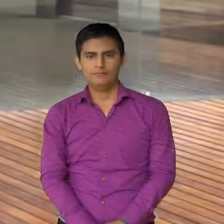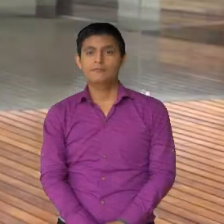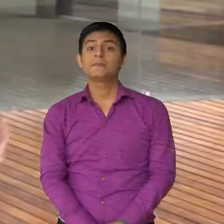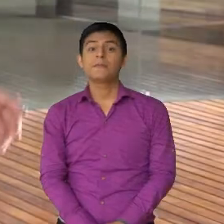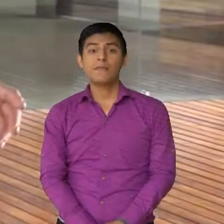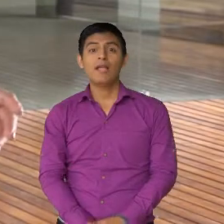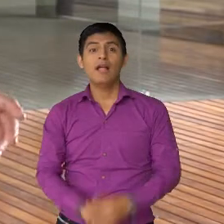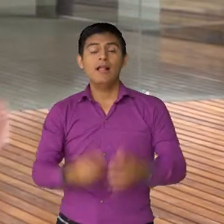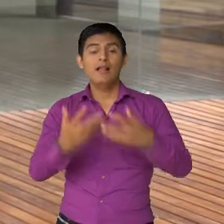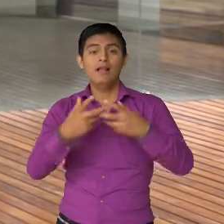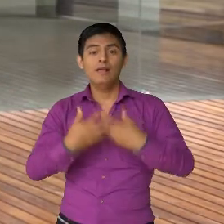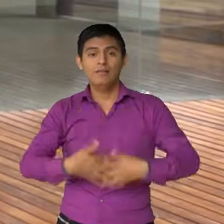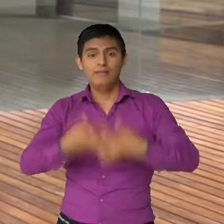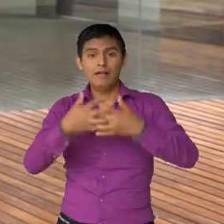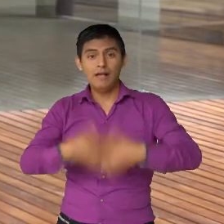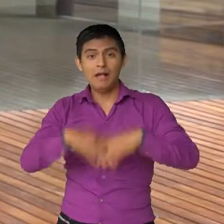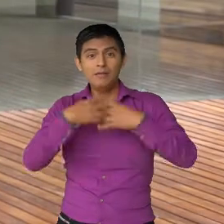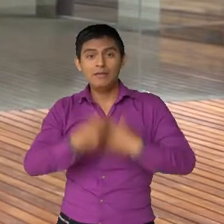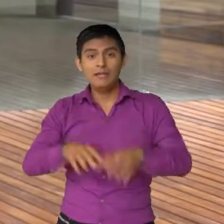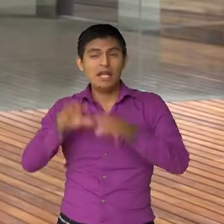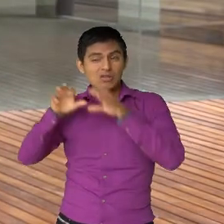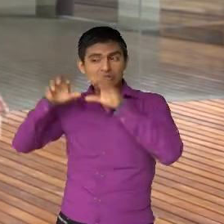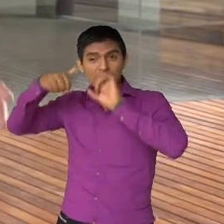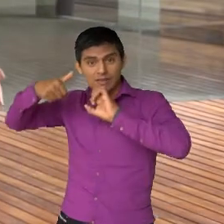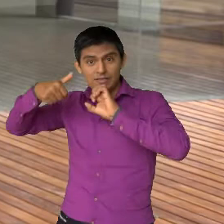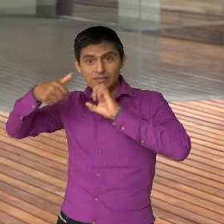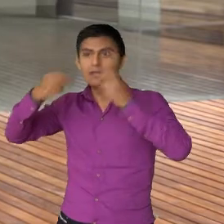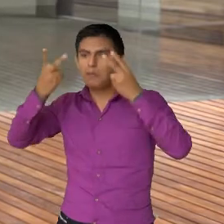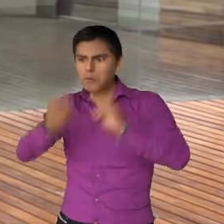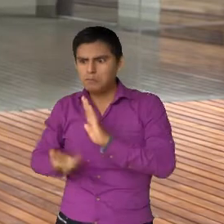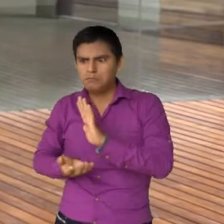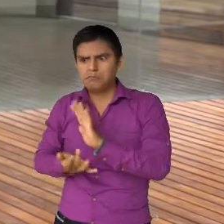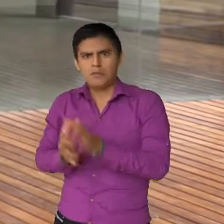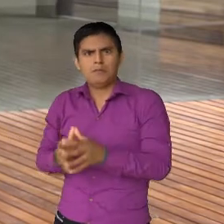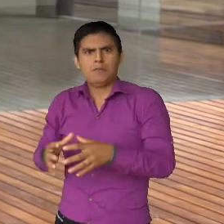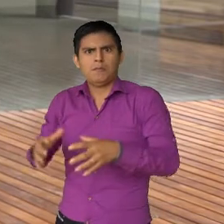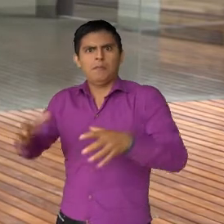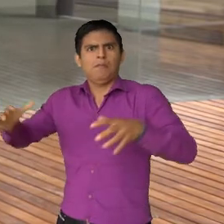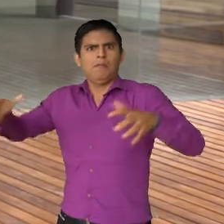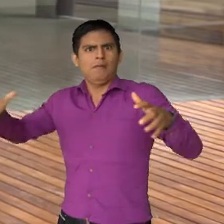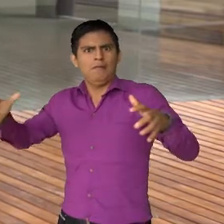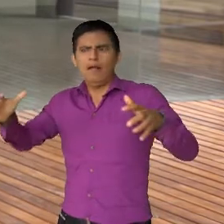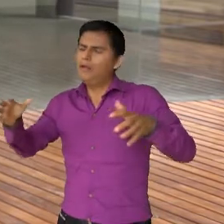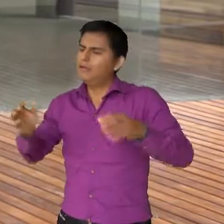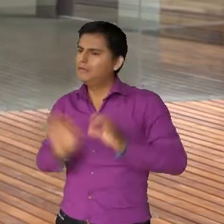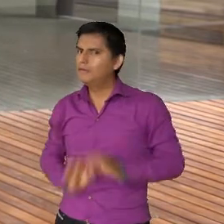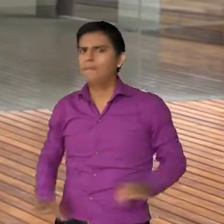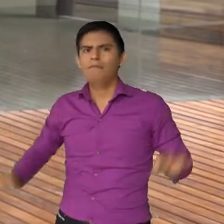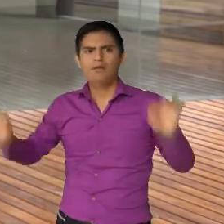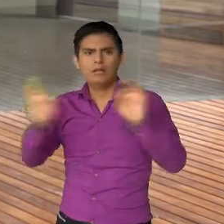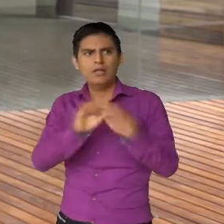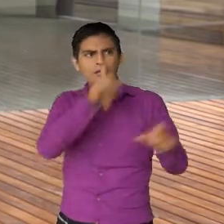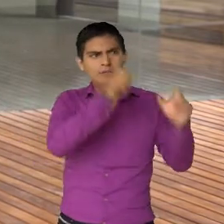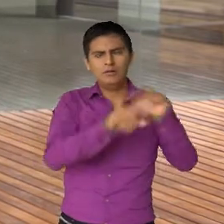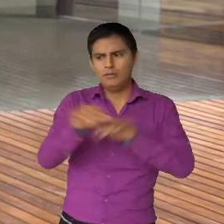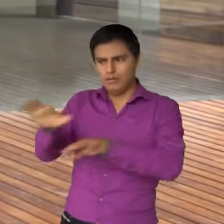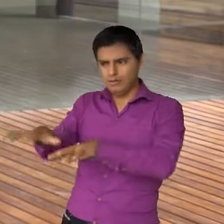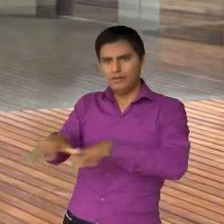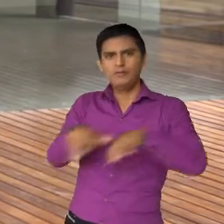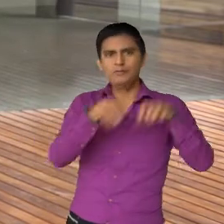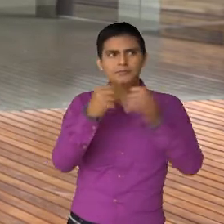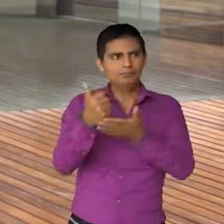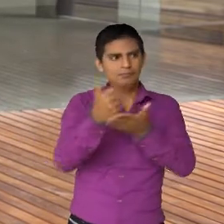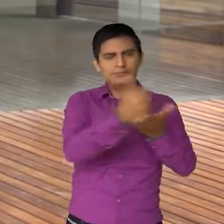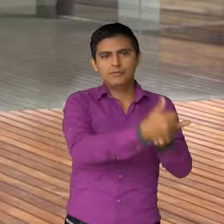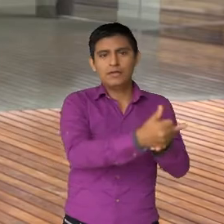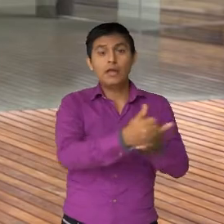La fábrica de derivados de la caña de azúcar y el incremento de su producción es vital para incentivar al agricultor. Por ello,